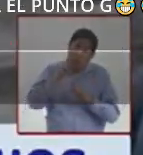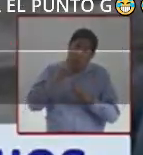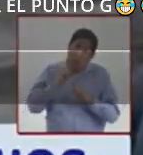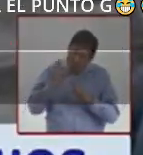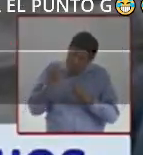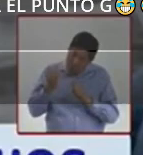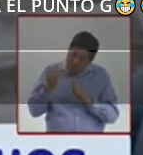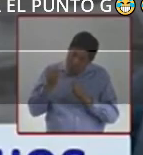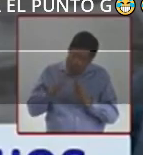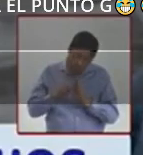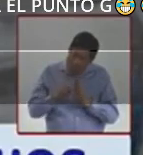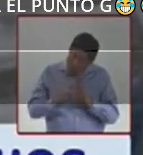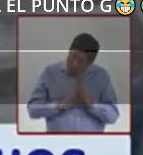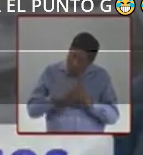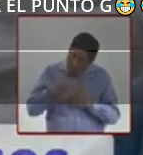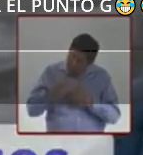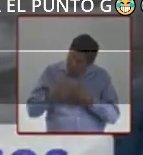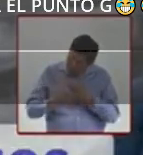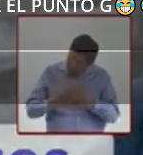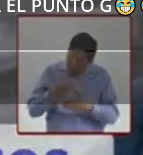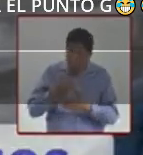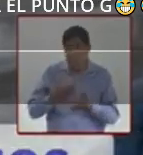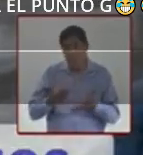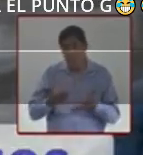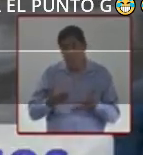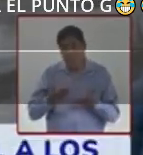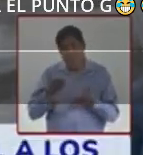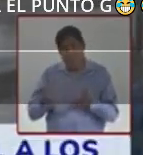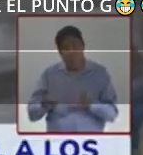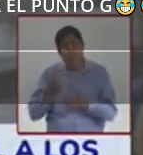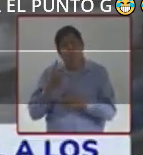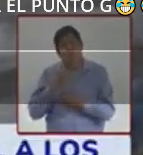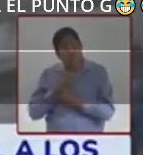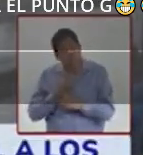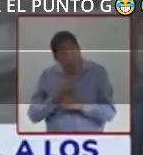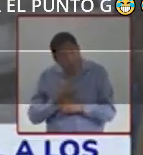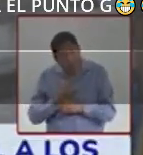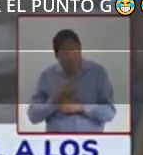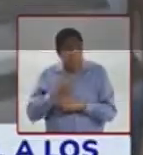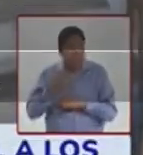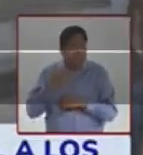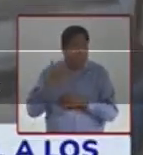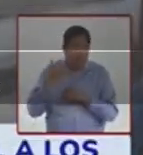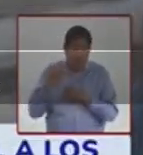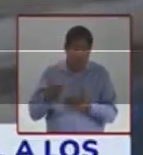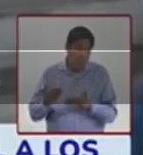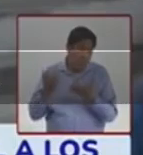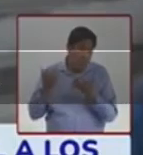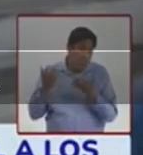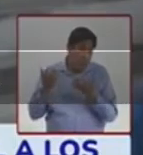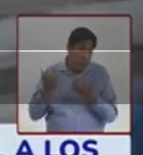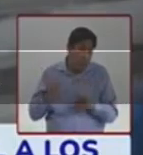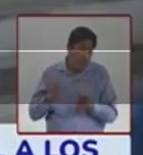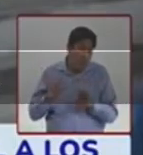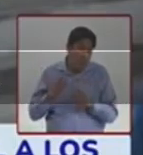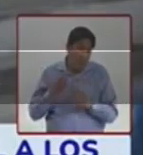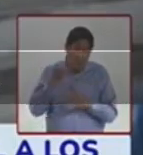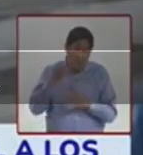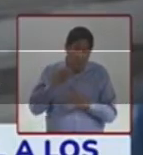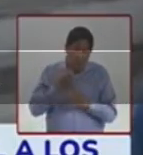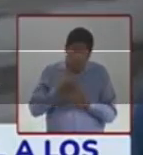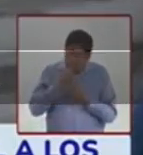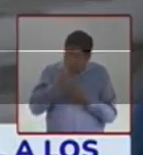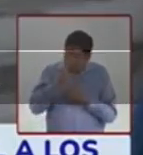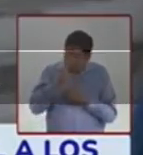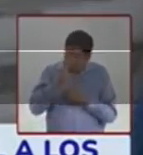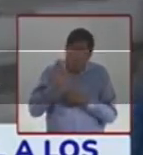¿no? Que ahora ya es la edad que él tiene, le decimos que bueno, papá, tienes que aprender a cuidarte y si vos no querés usar un preservativo, pues